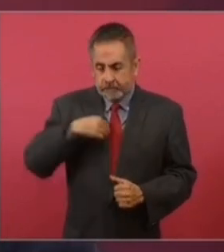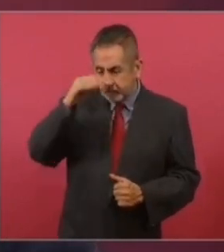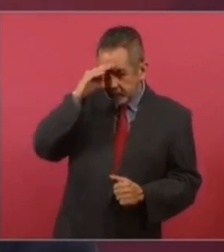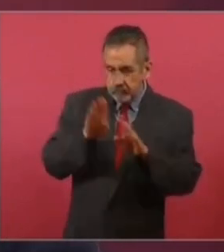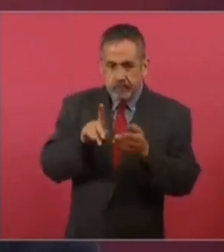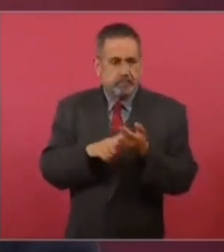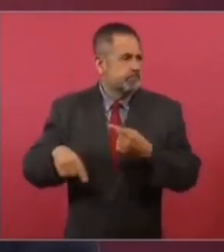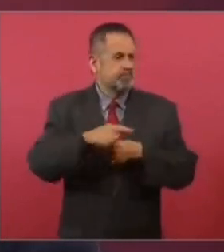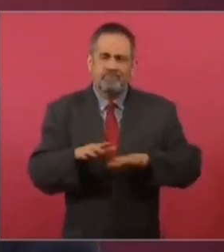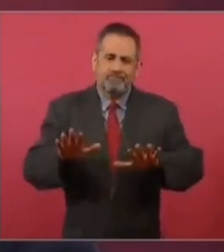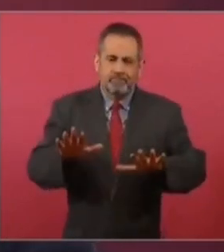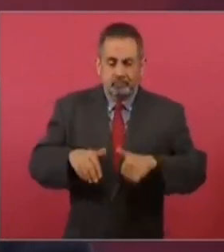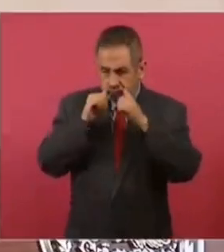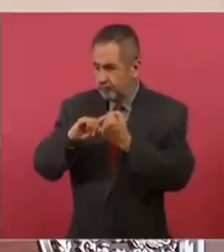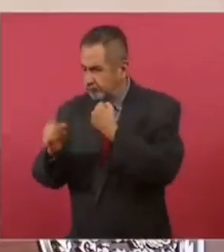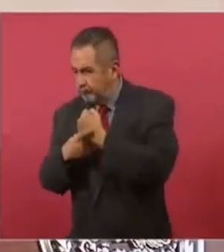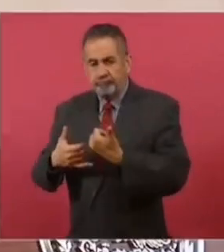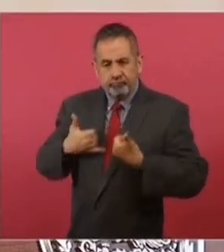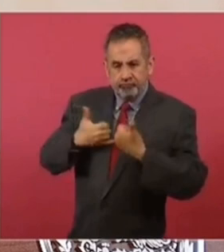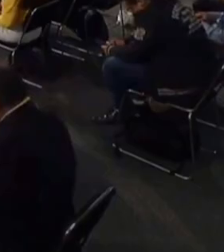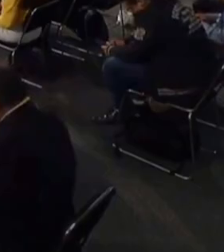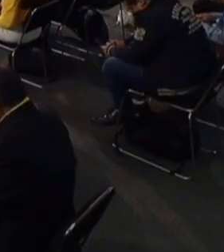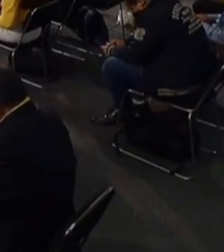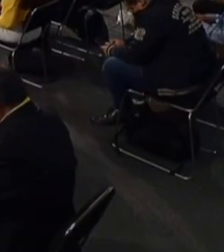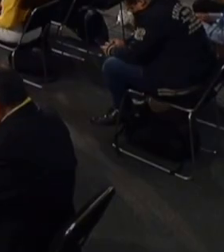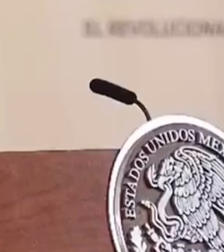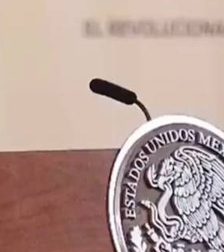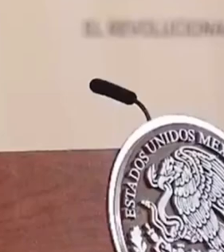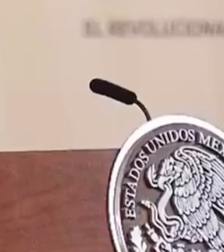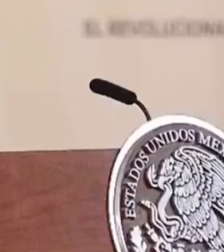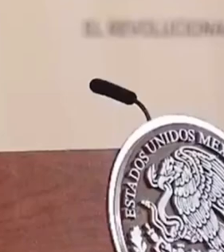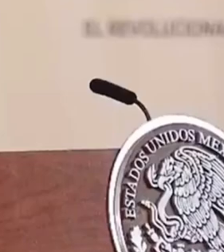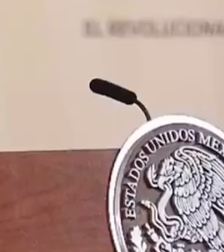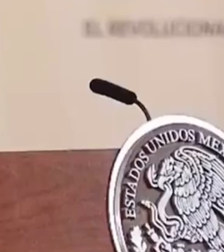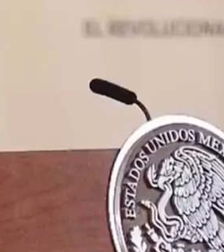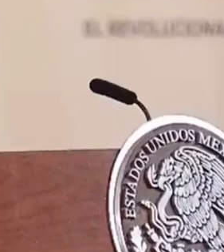buscando serenar al país, atendiendo las causas que originan la violencia y también